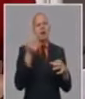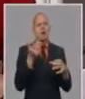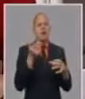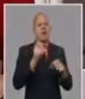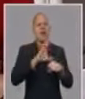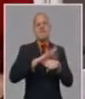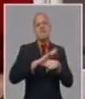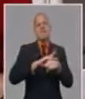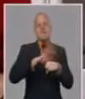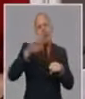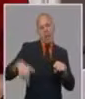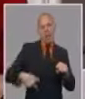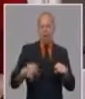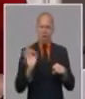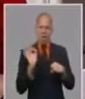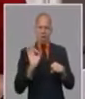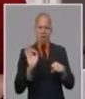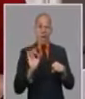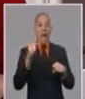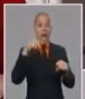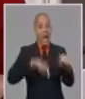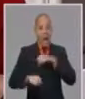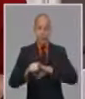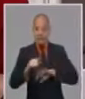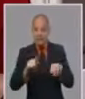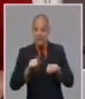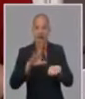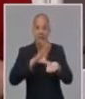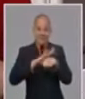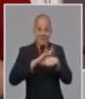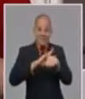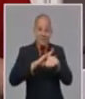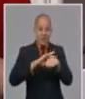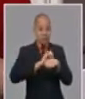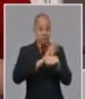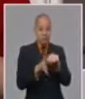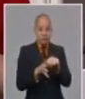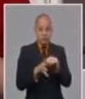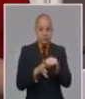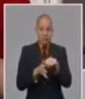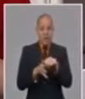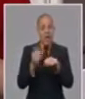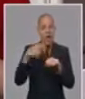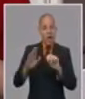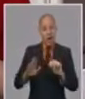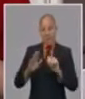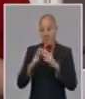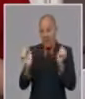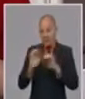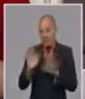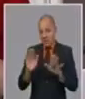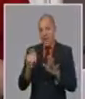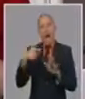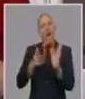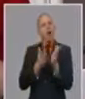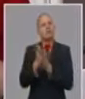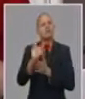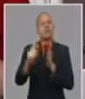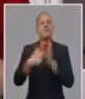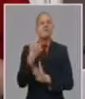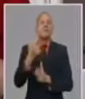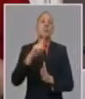la enfermedad, pero que puede causar daño. Y eso nos puede crear algunas demandas en términos